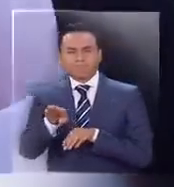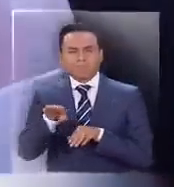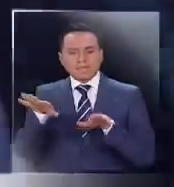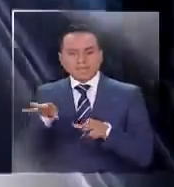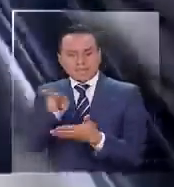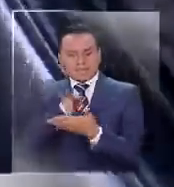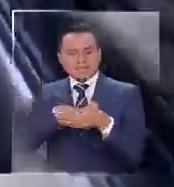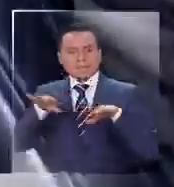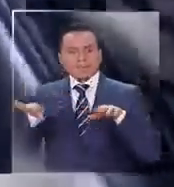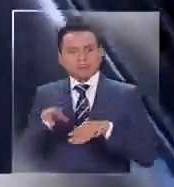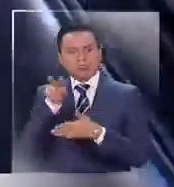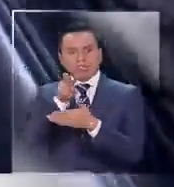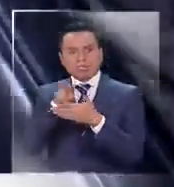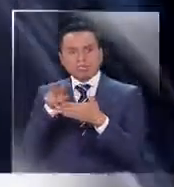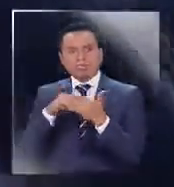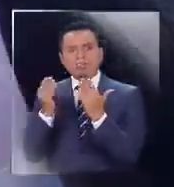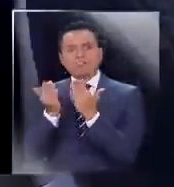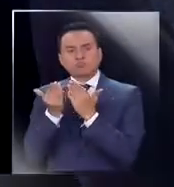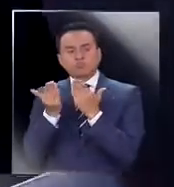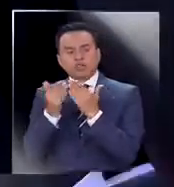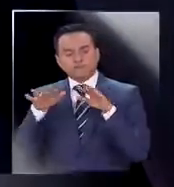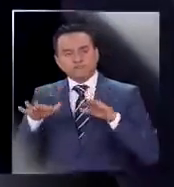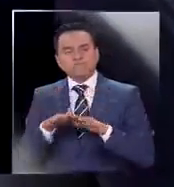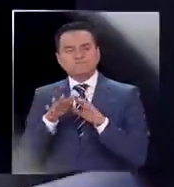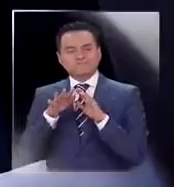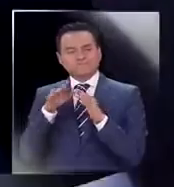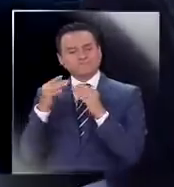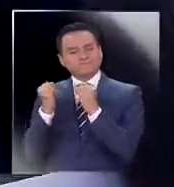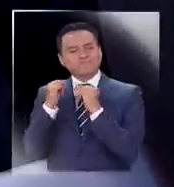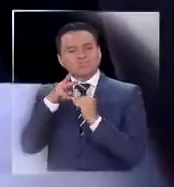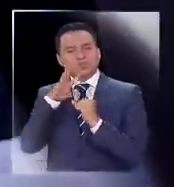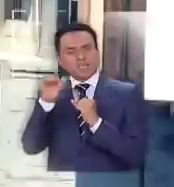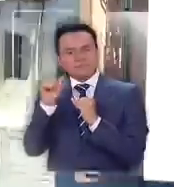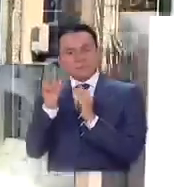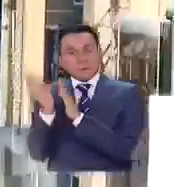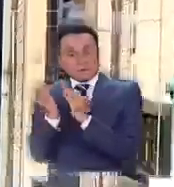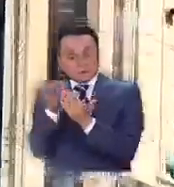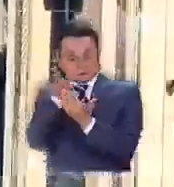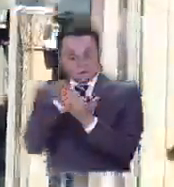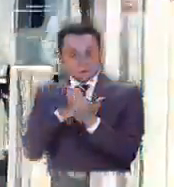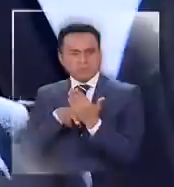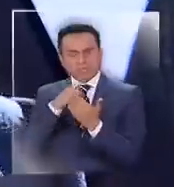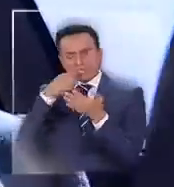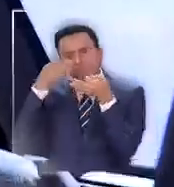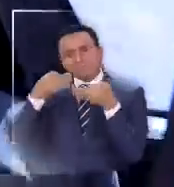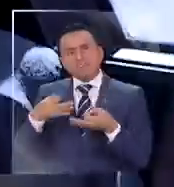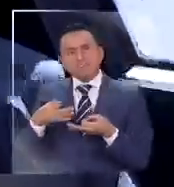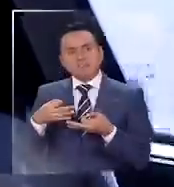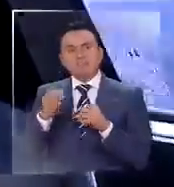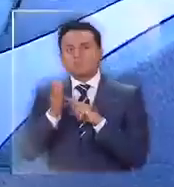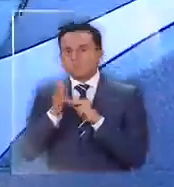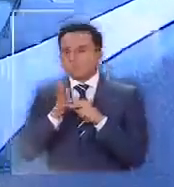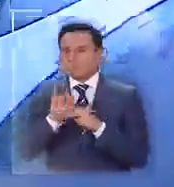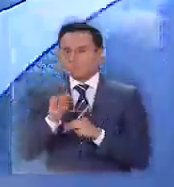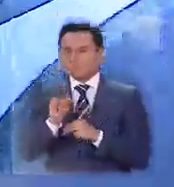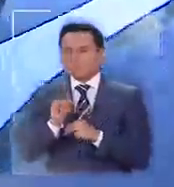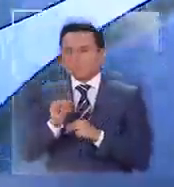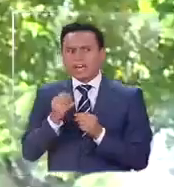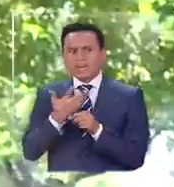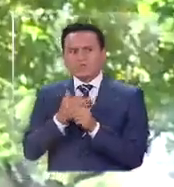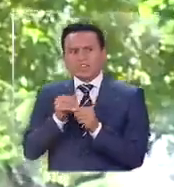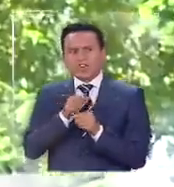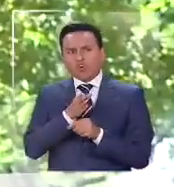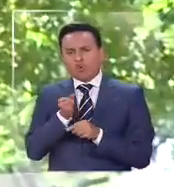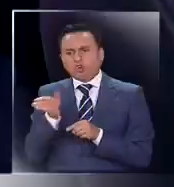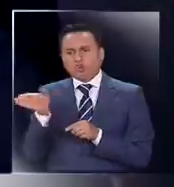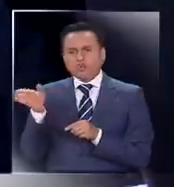leer y estudiar las minutas que me tienen preparadas. Se sincera. Tengo un problema, sí, ¿eh? Y cuando hay mucha